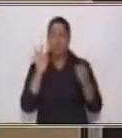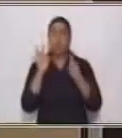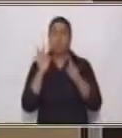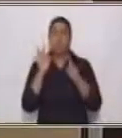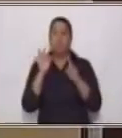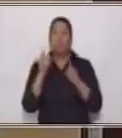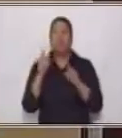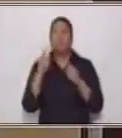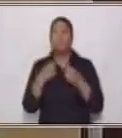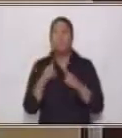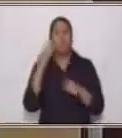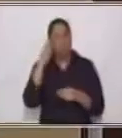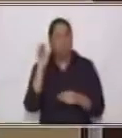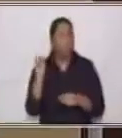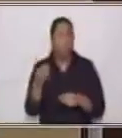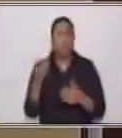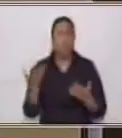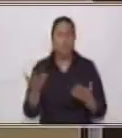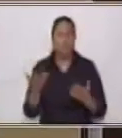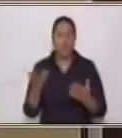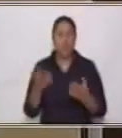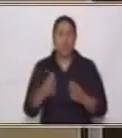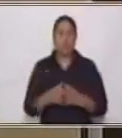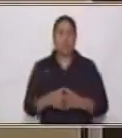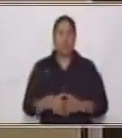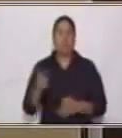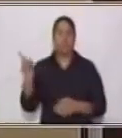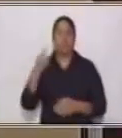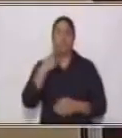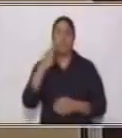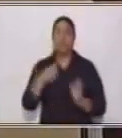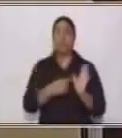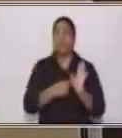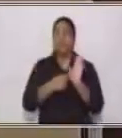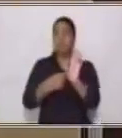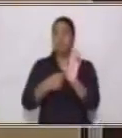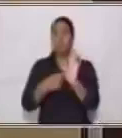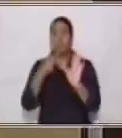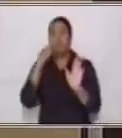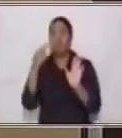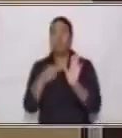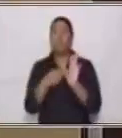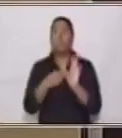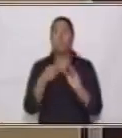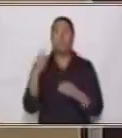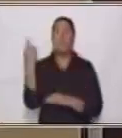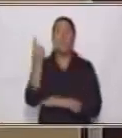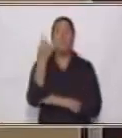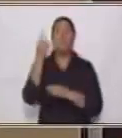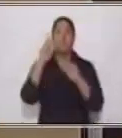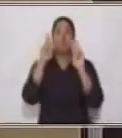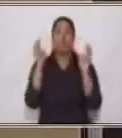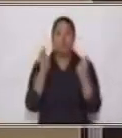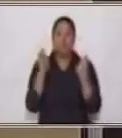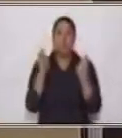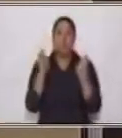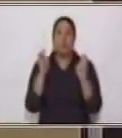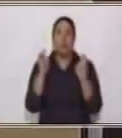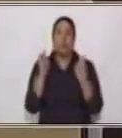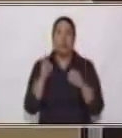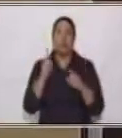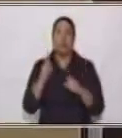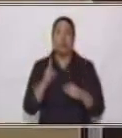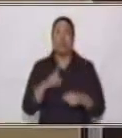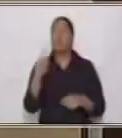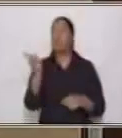Sí debe resaltar la importancia del tema, lo que te indicaba, no repetir lo ya dicho, pero sí resaltar la importancia